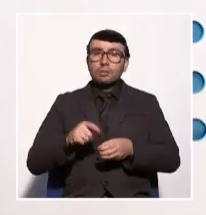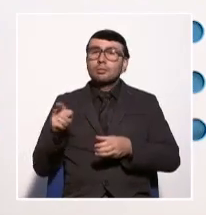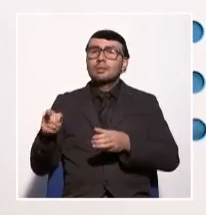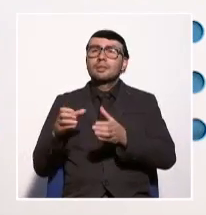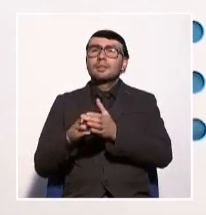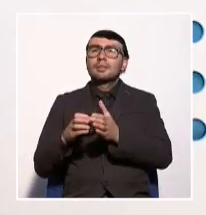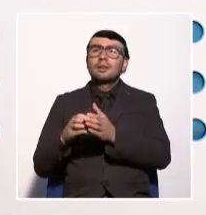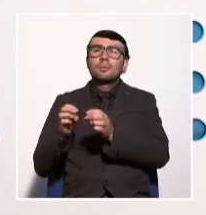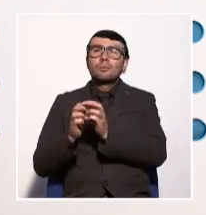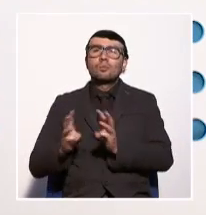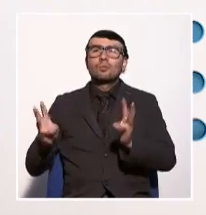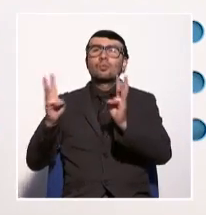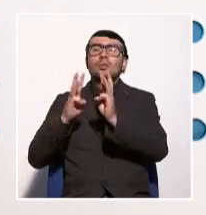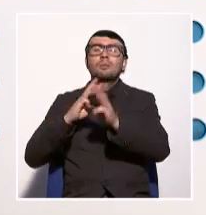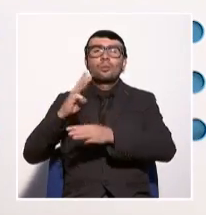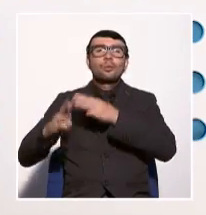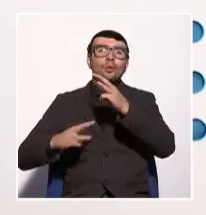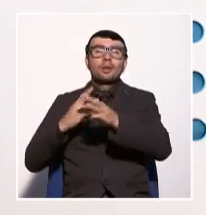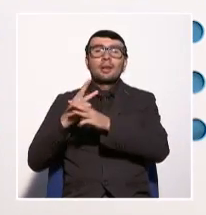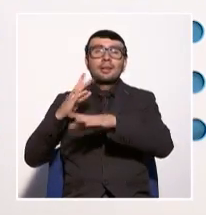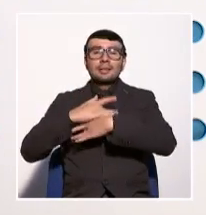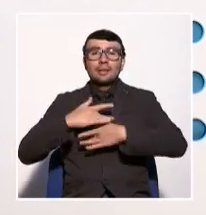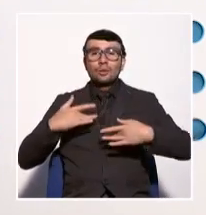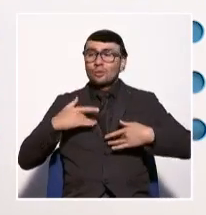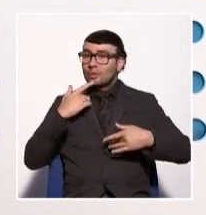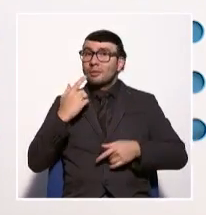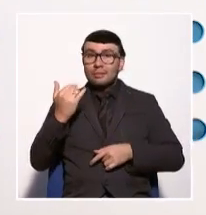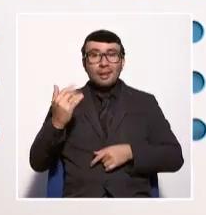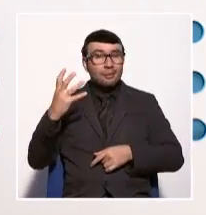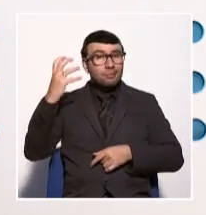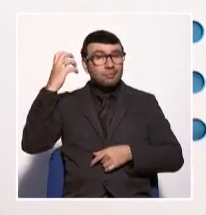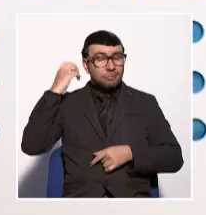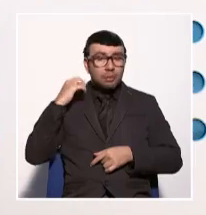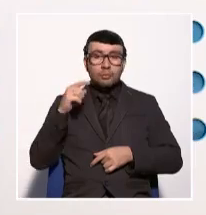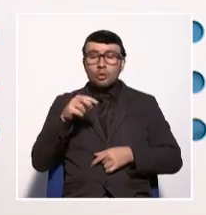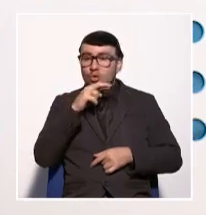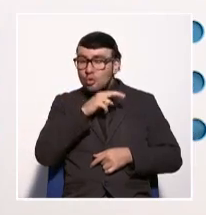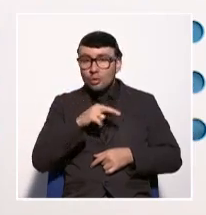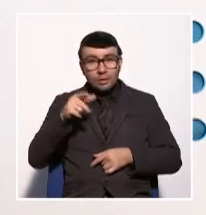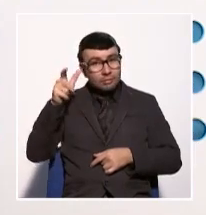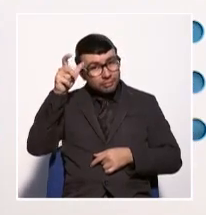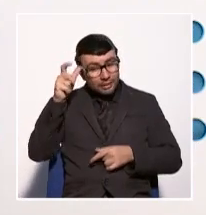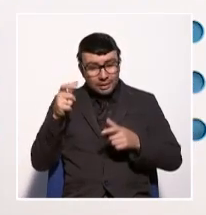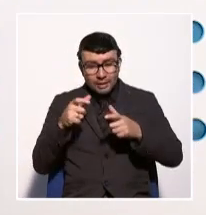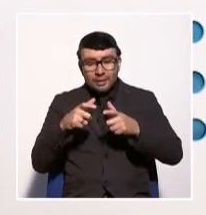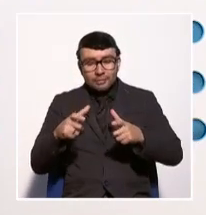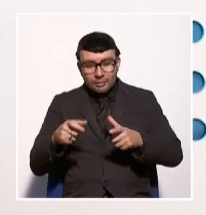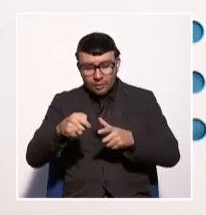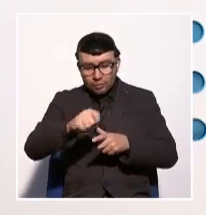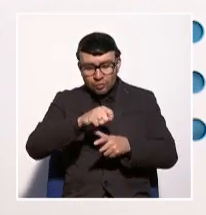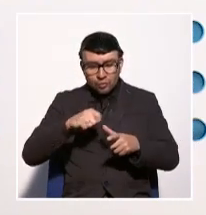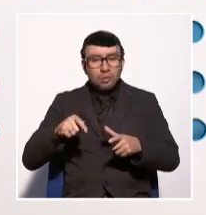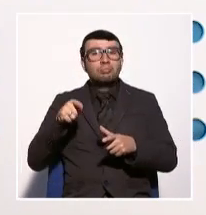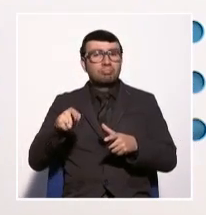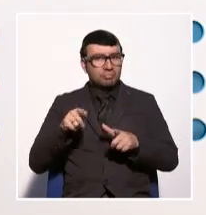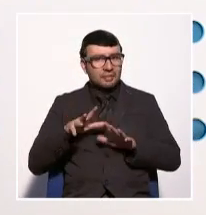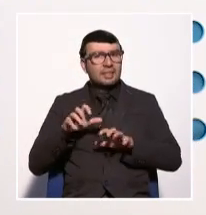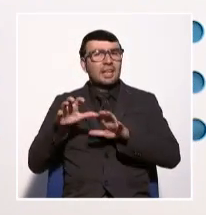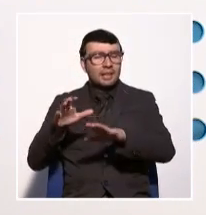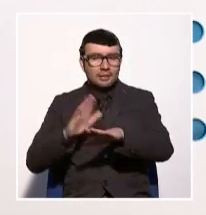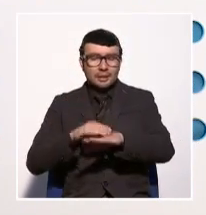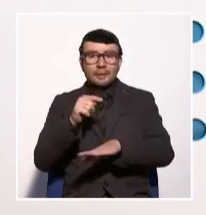allá lo dijo en un tiempo y no volví a decir nada de que las carnes rojas los enlatados son cancerígenos también tiene unos documentos